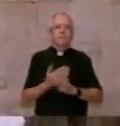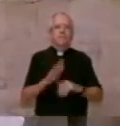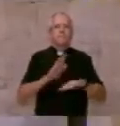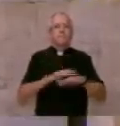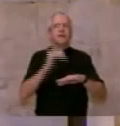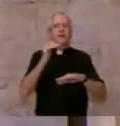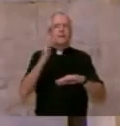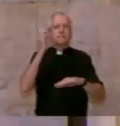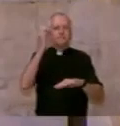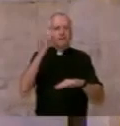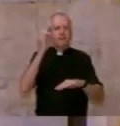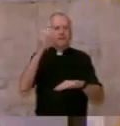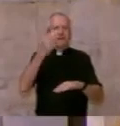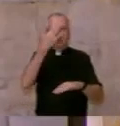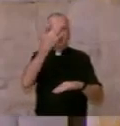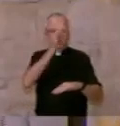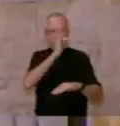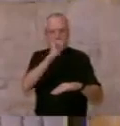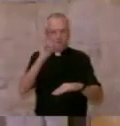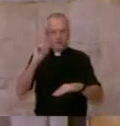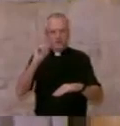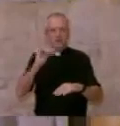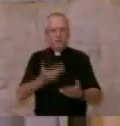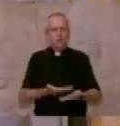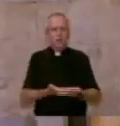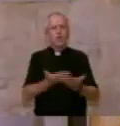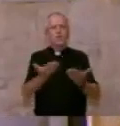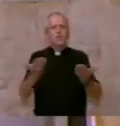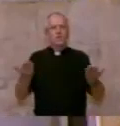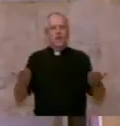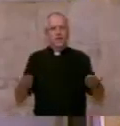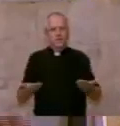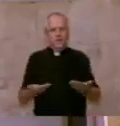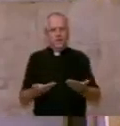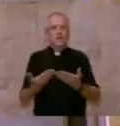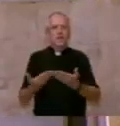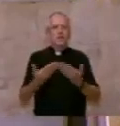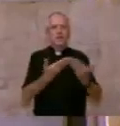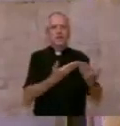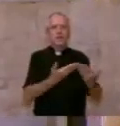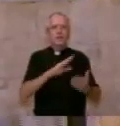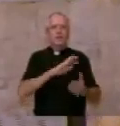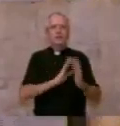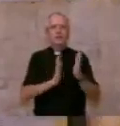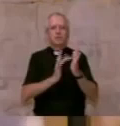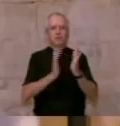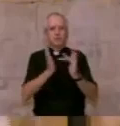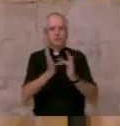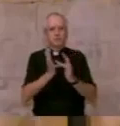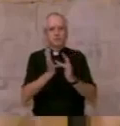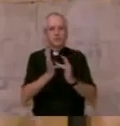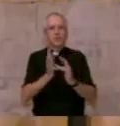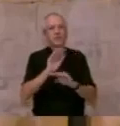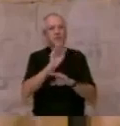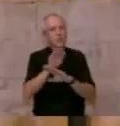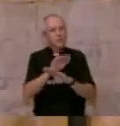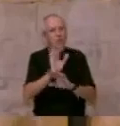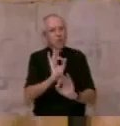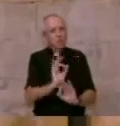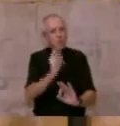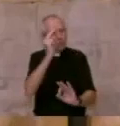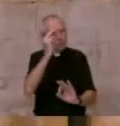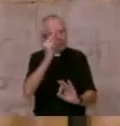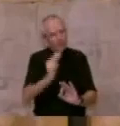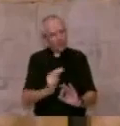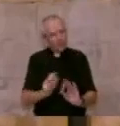Para que predique con fe y con confianza el Evangelio de Jesucristo y guarde íntegro